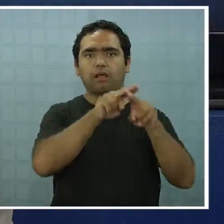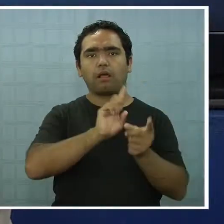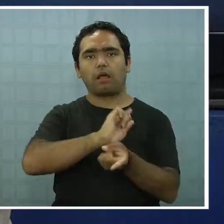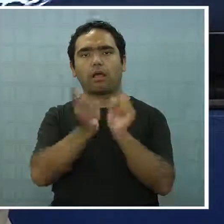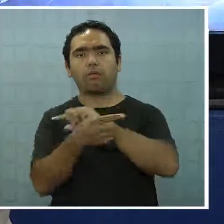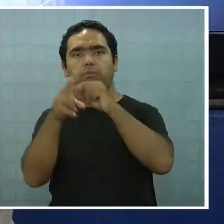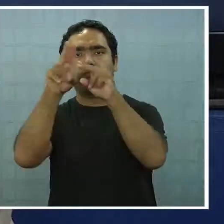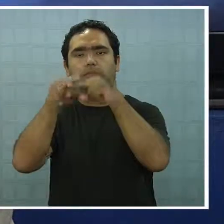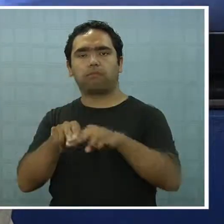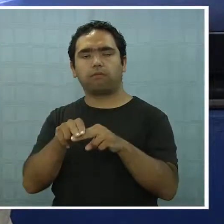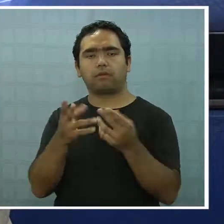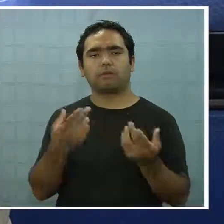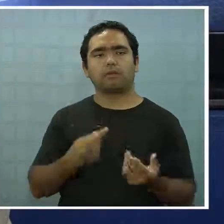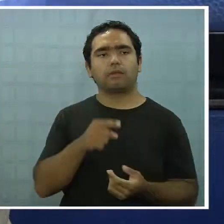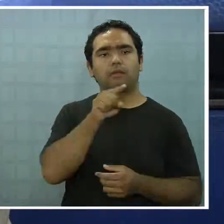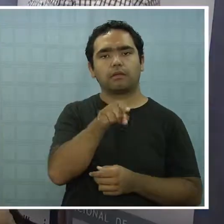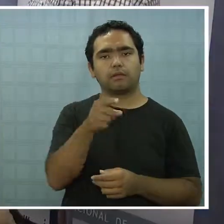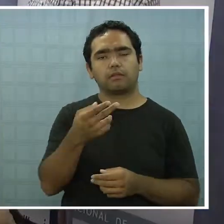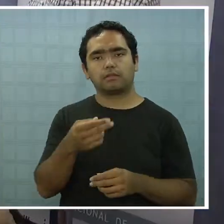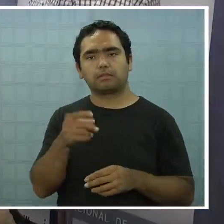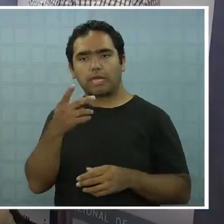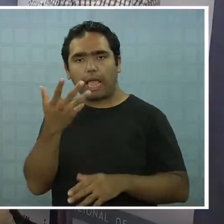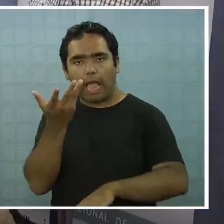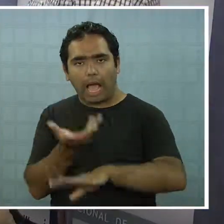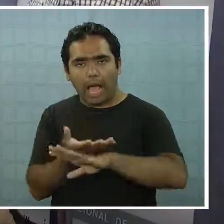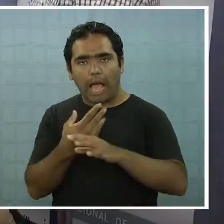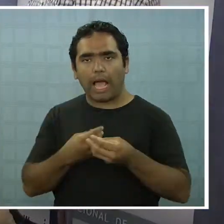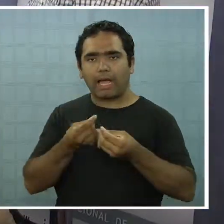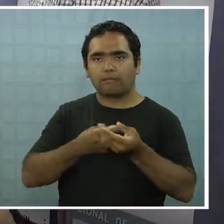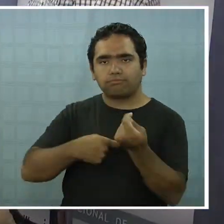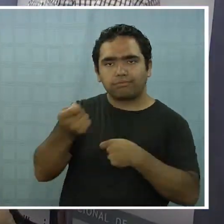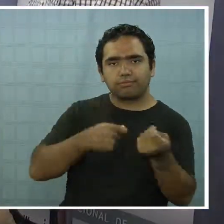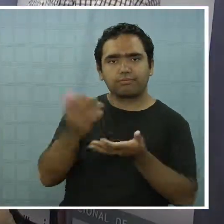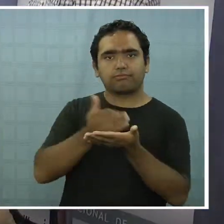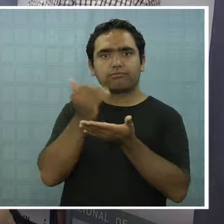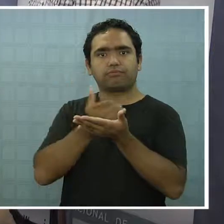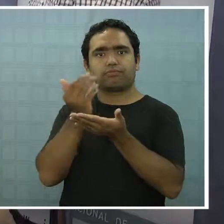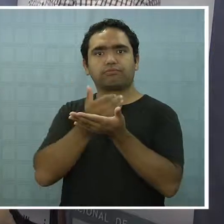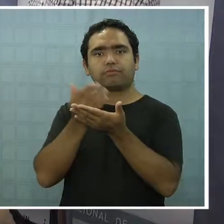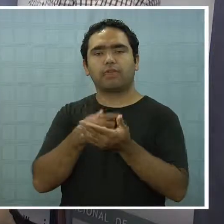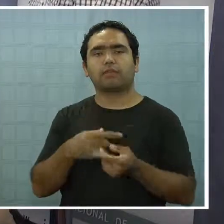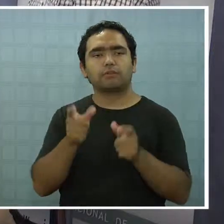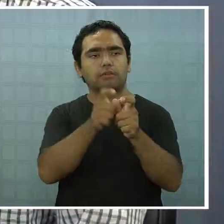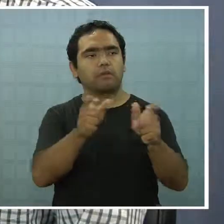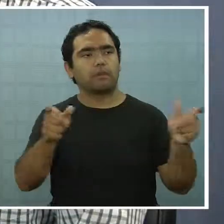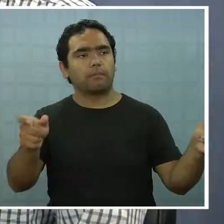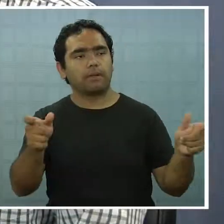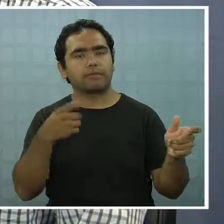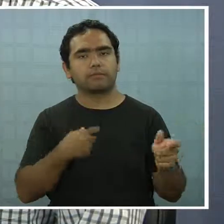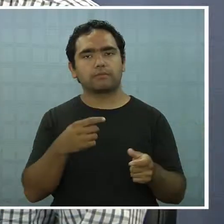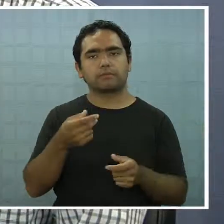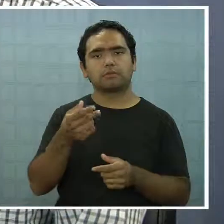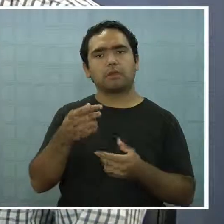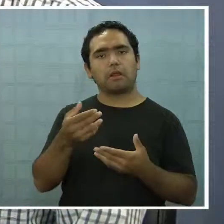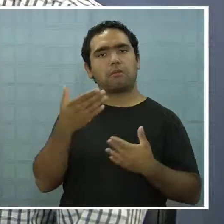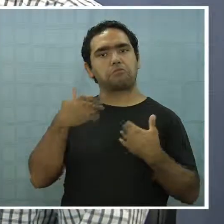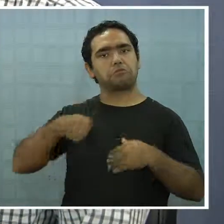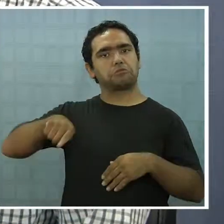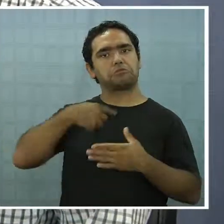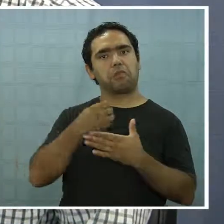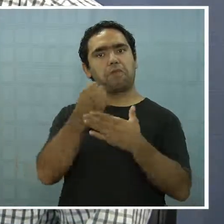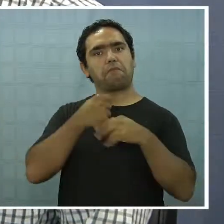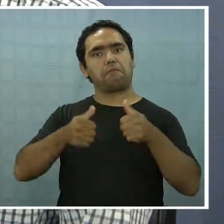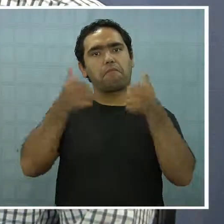hay rentabilidades se benefician los administradores de pensiones, pero cuando hay pérdida son los usuarios los que pierden, somos nosotros, son todos los que... Viene una AFP